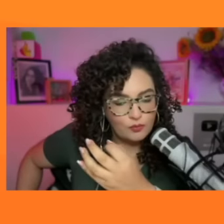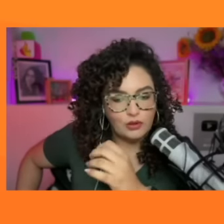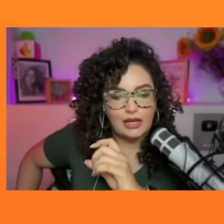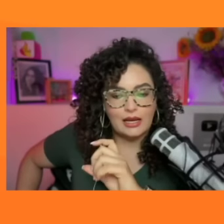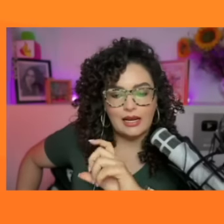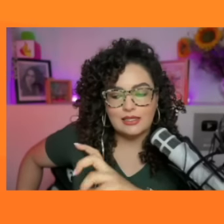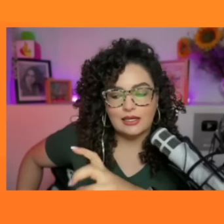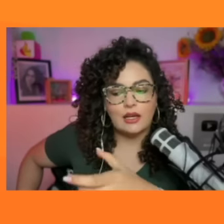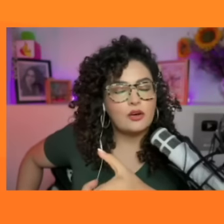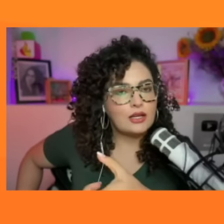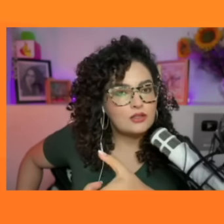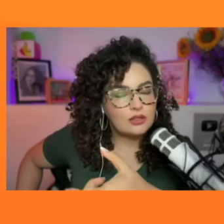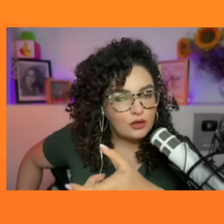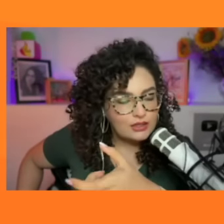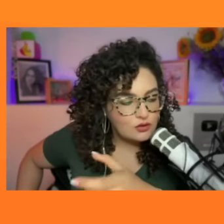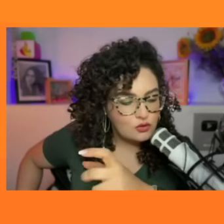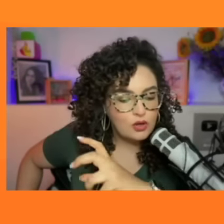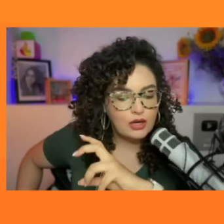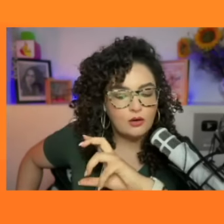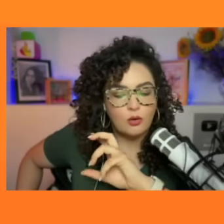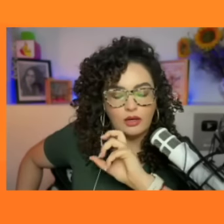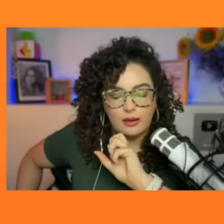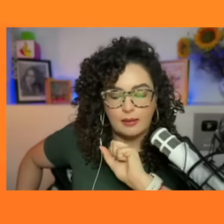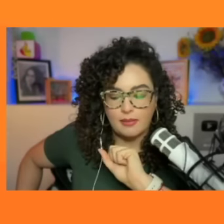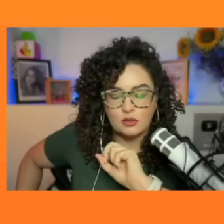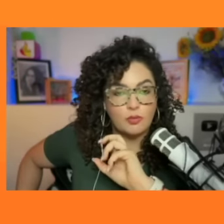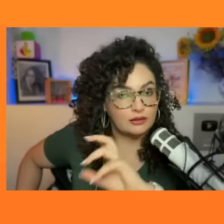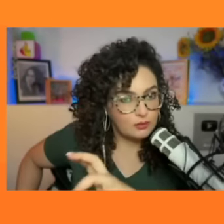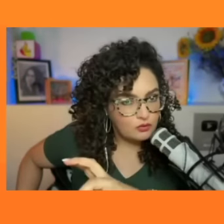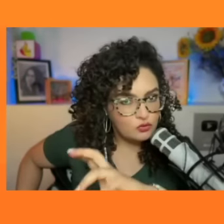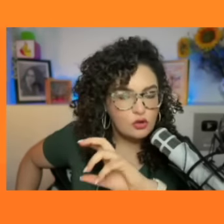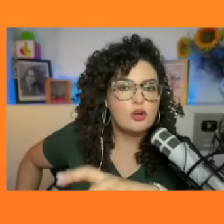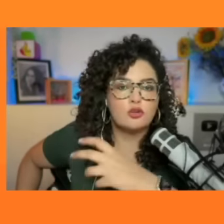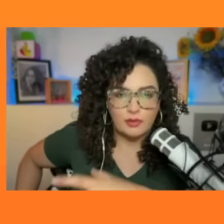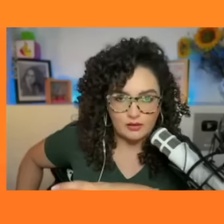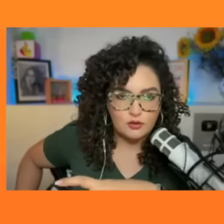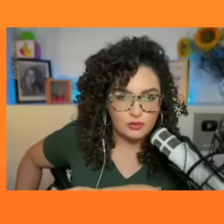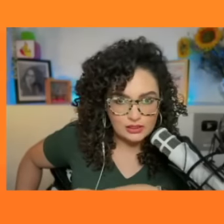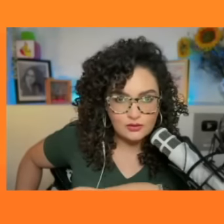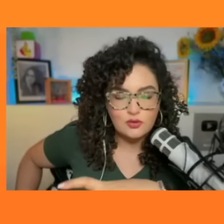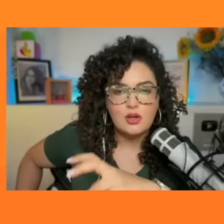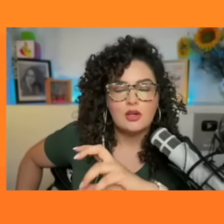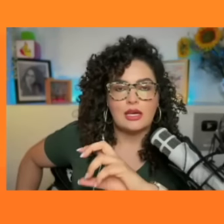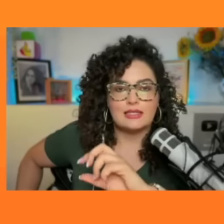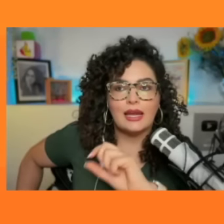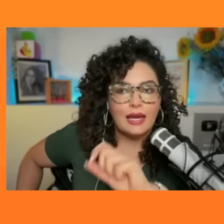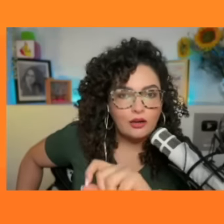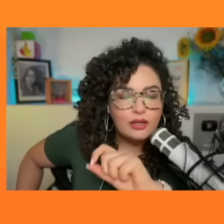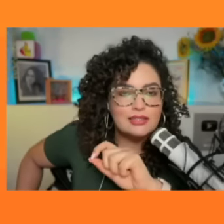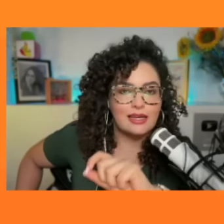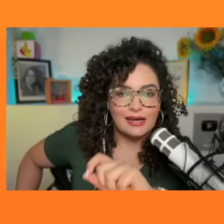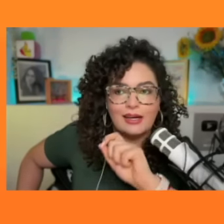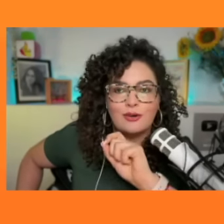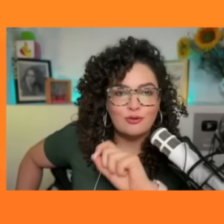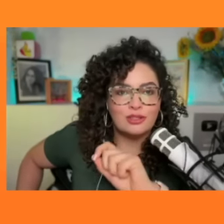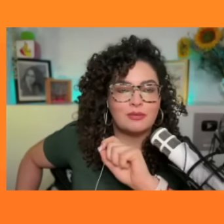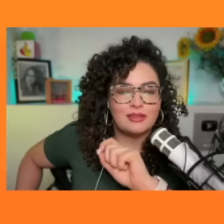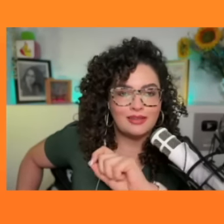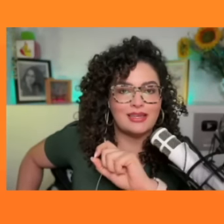cargos. La Secretaría de Organización es un cargo más operativo, son los operadores políticos, es el cargo que se